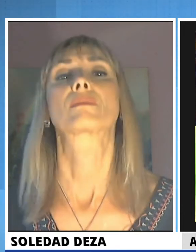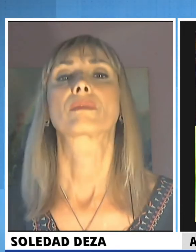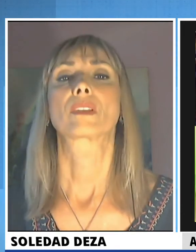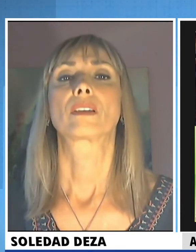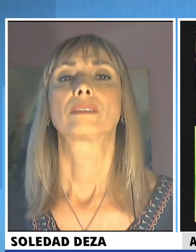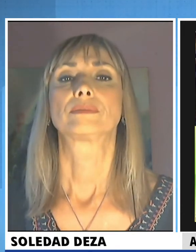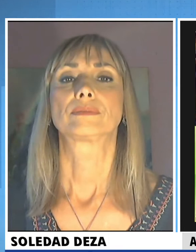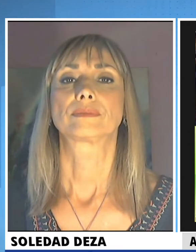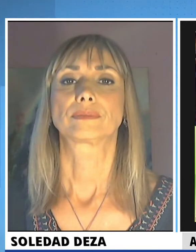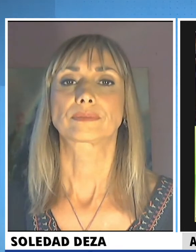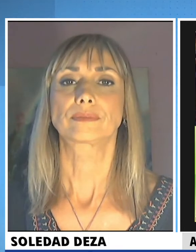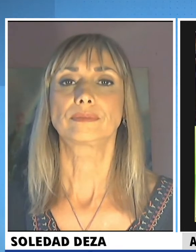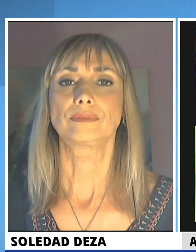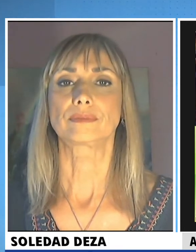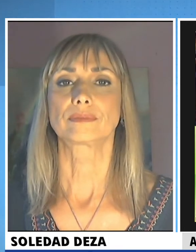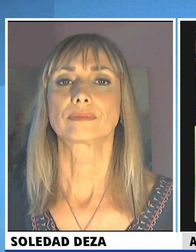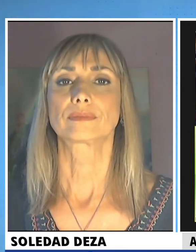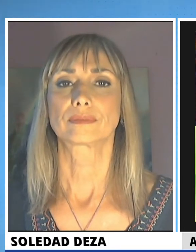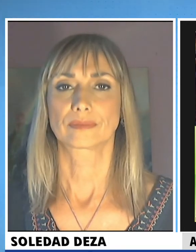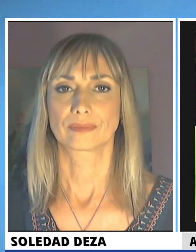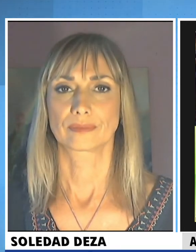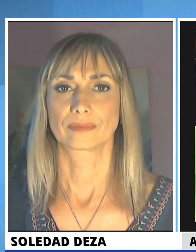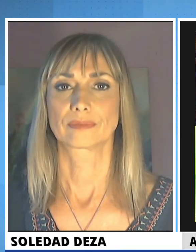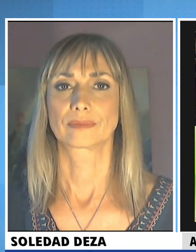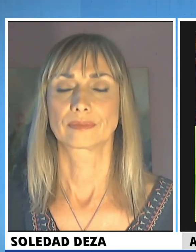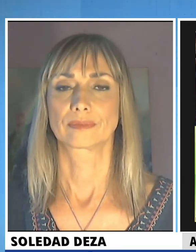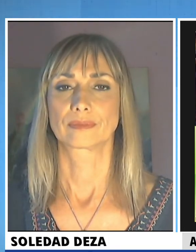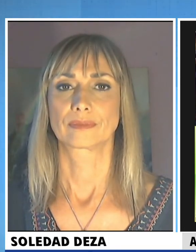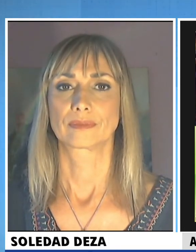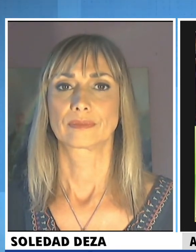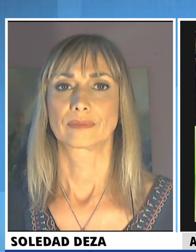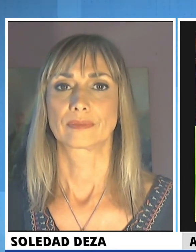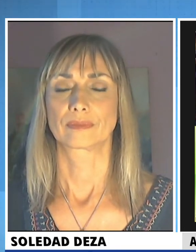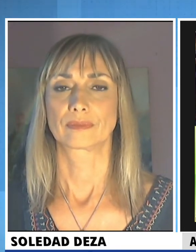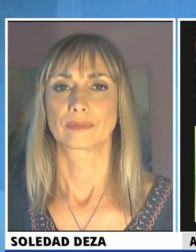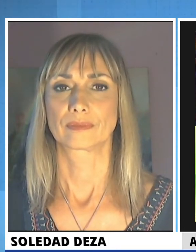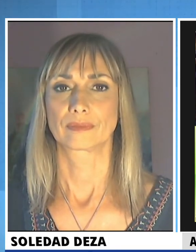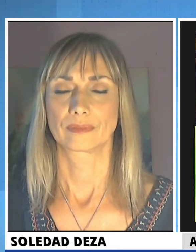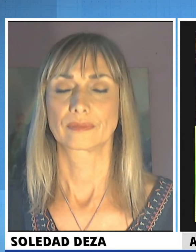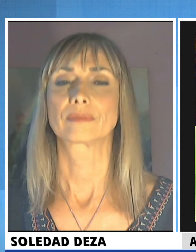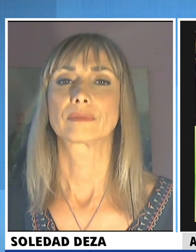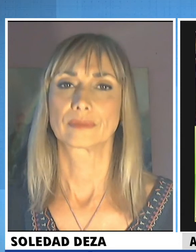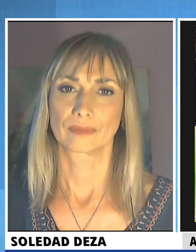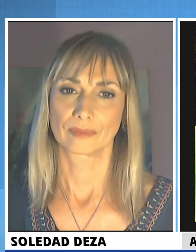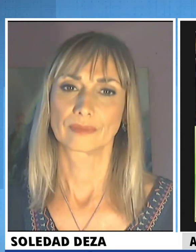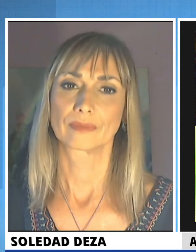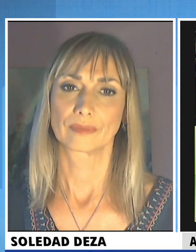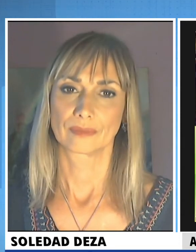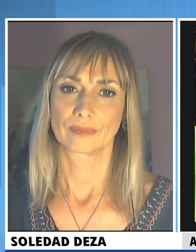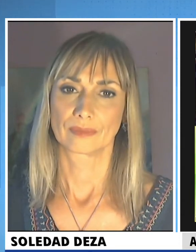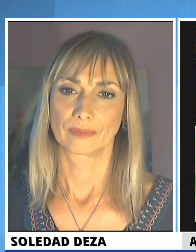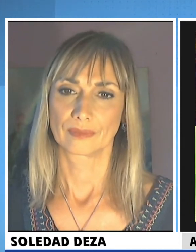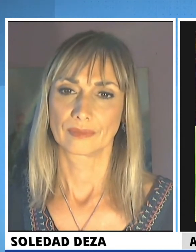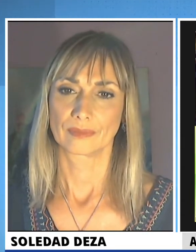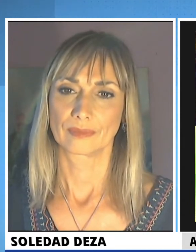preso, no quiero que se entiende. Entonces, me parece que fueron muy importantes las cosas que